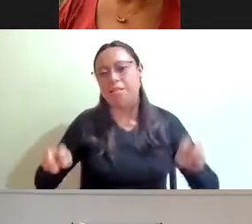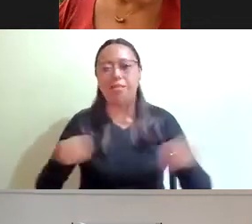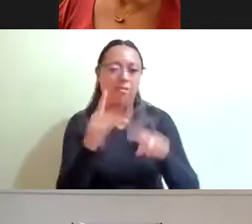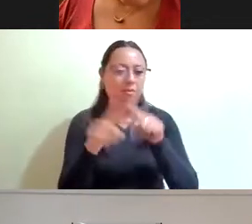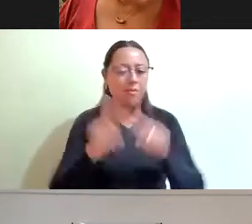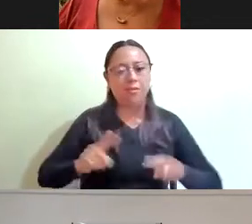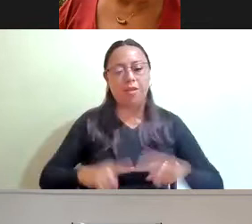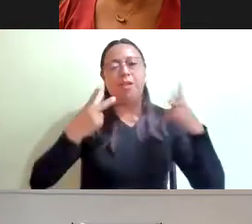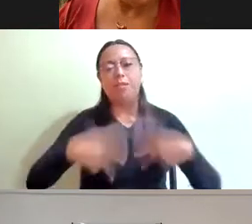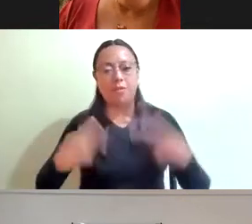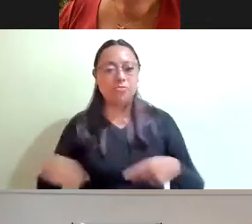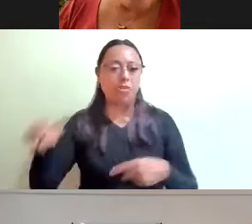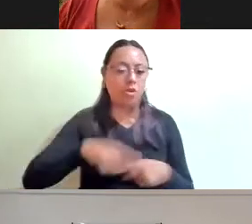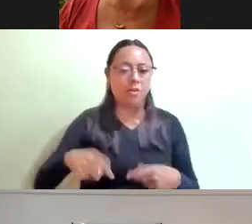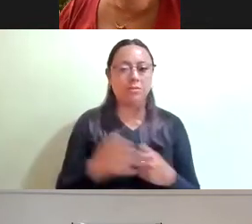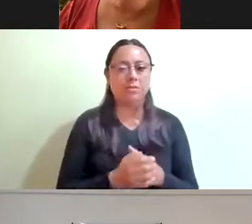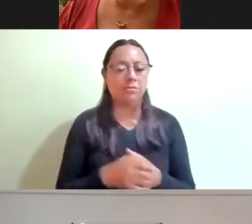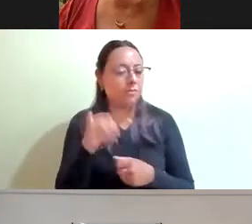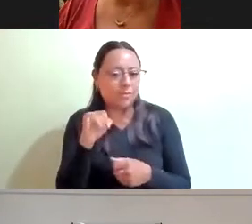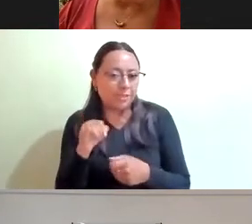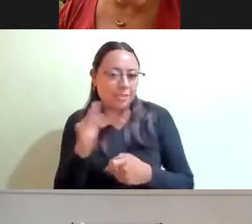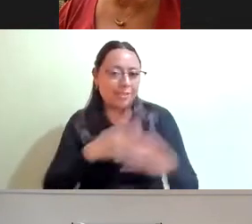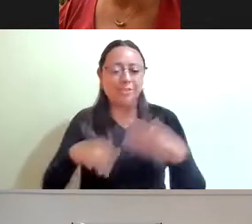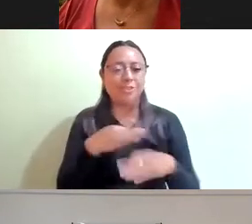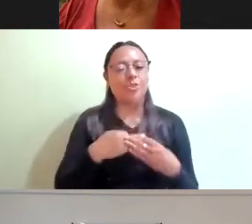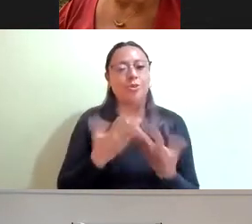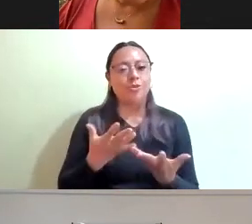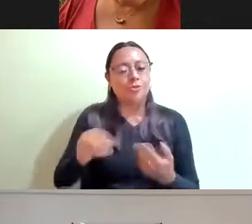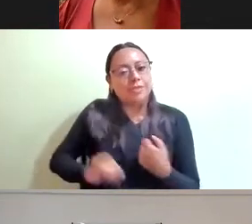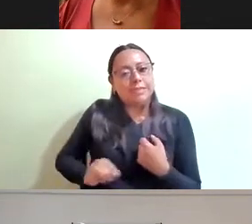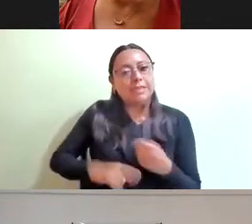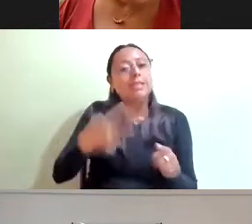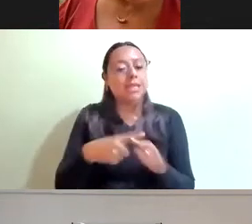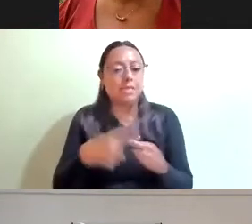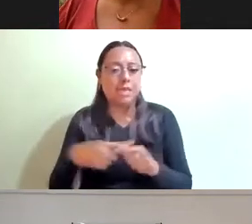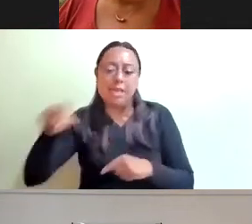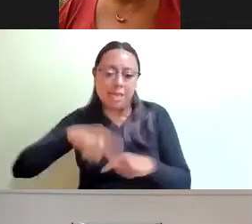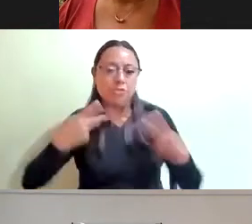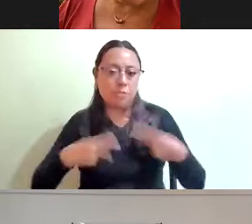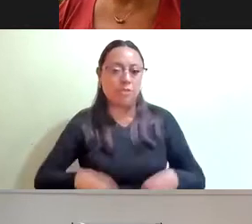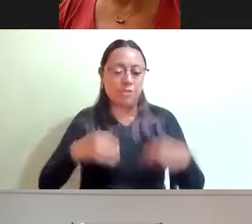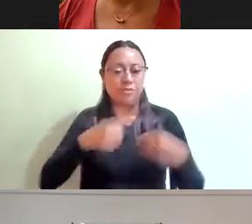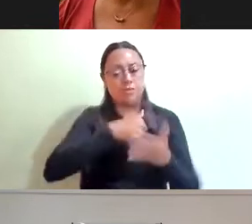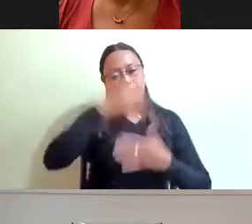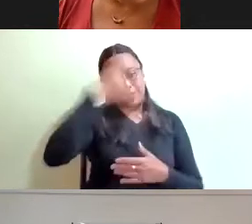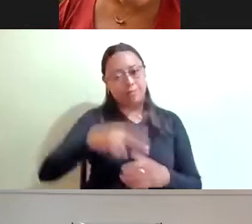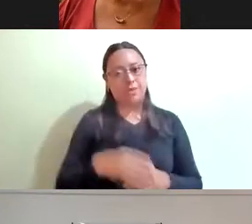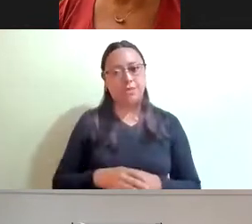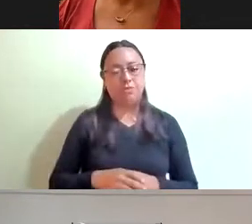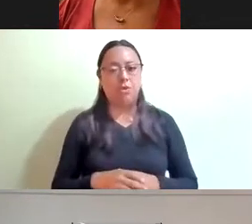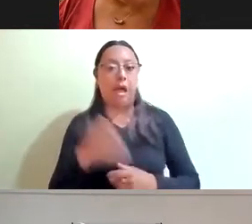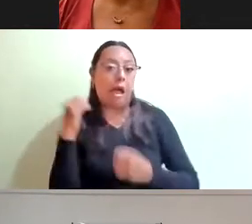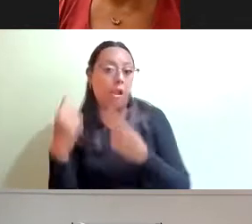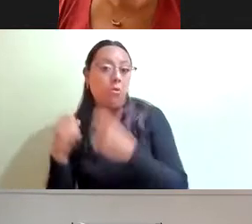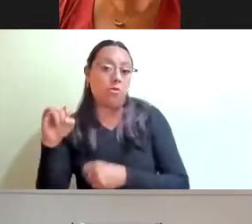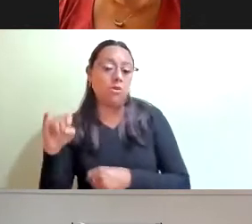los ciudadanos y todo. Pues claro, a todos nos interesan los ciudadanos, no es a unos sí y a otros no. A todos nos interesa